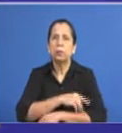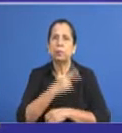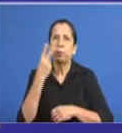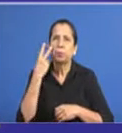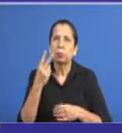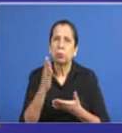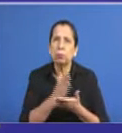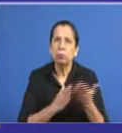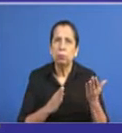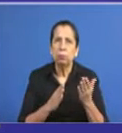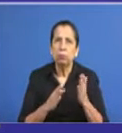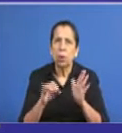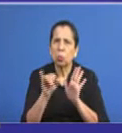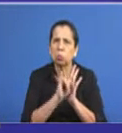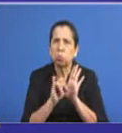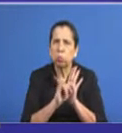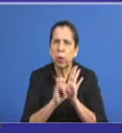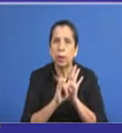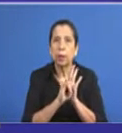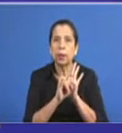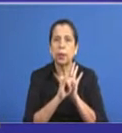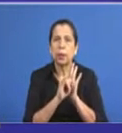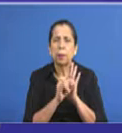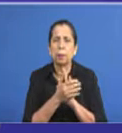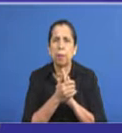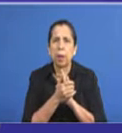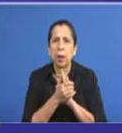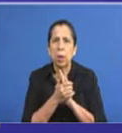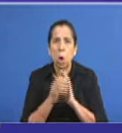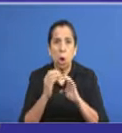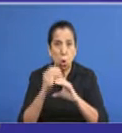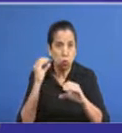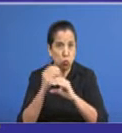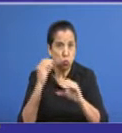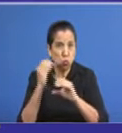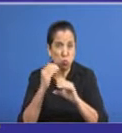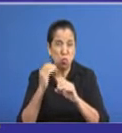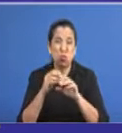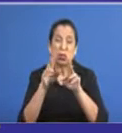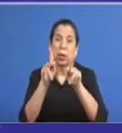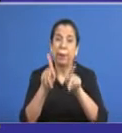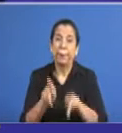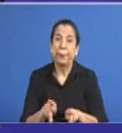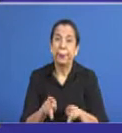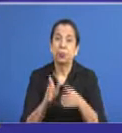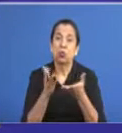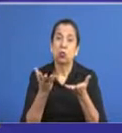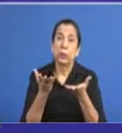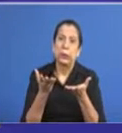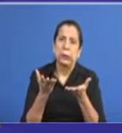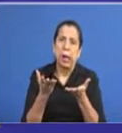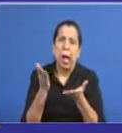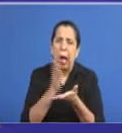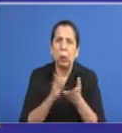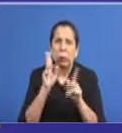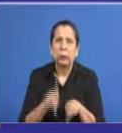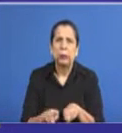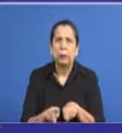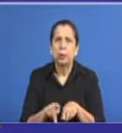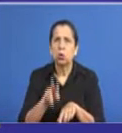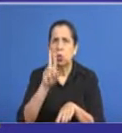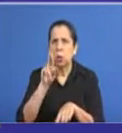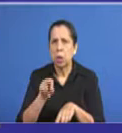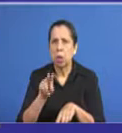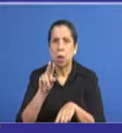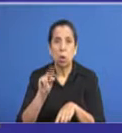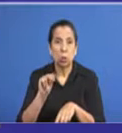algunas imágenes en el transporte público de ciudadanos que a veces no respetan el distanciamiento social.